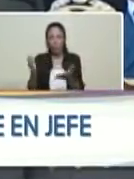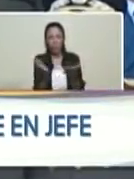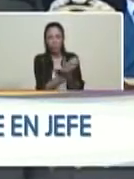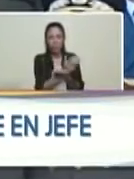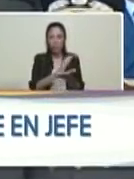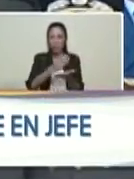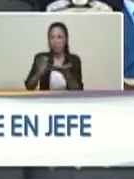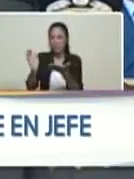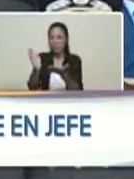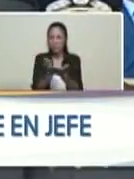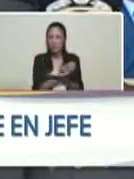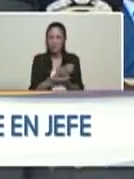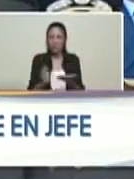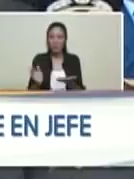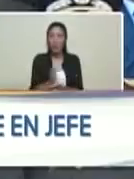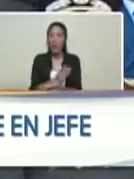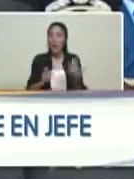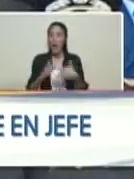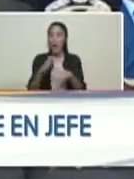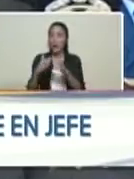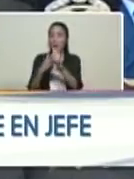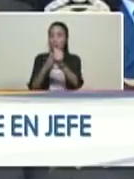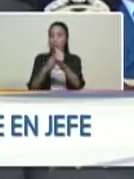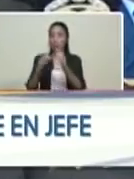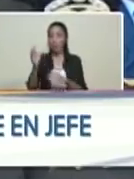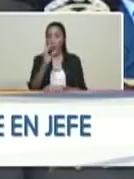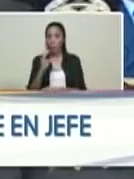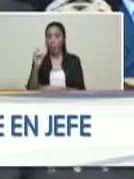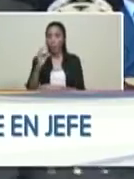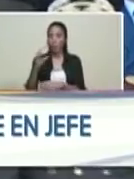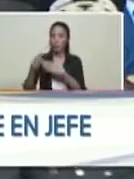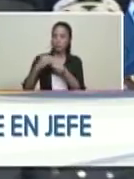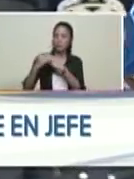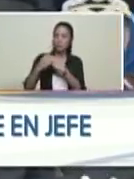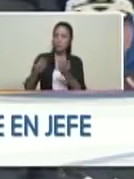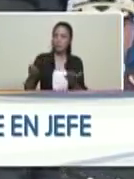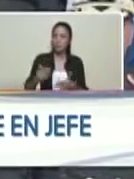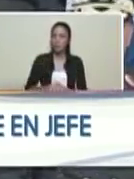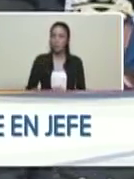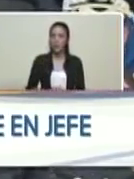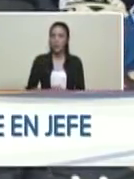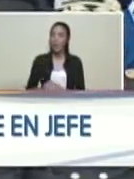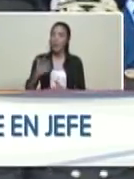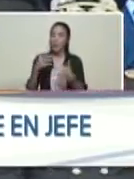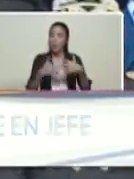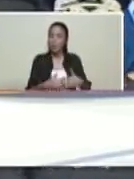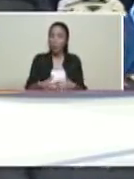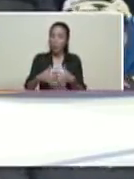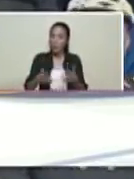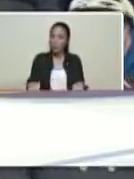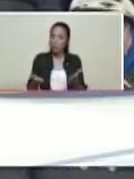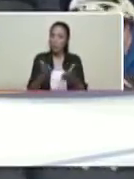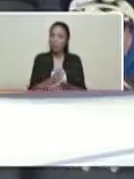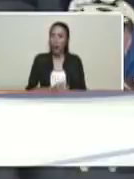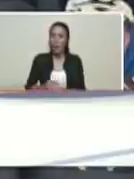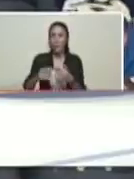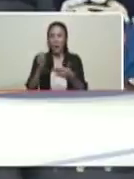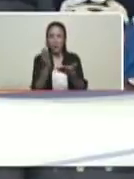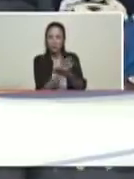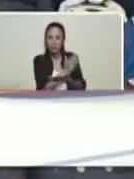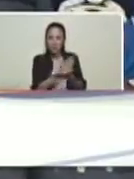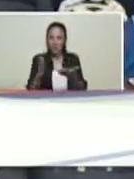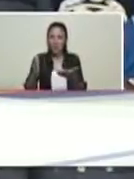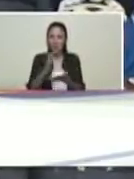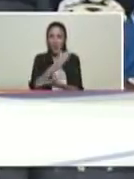financiado y dirigida desde colombia y alentada y promovida desde el gobierno de los estados unidos para dividir nuestra